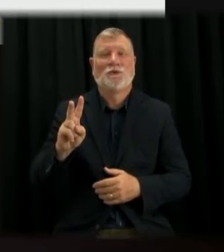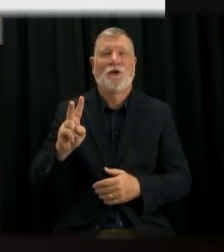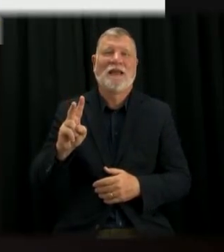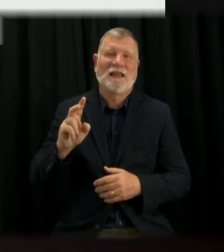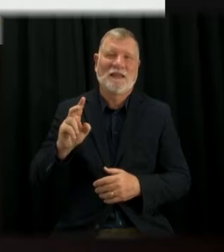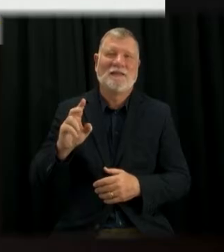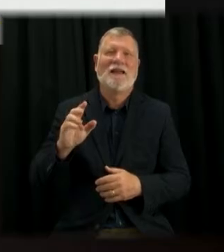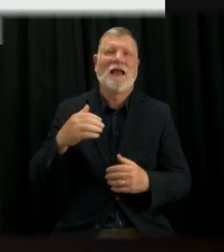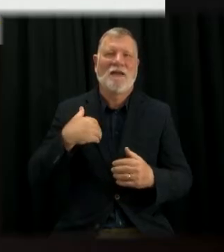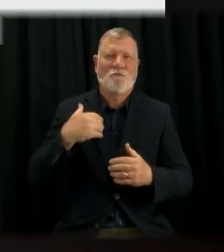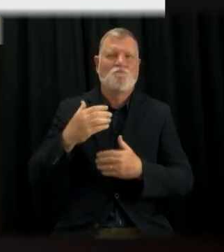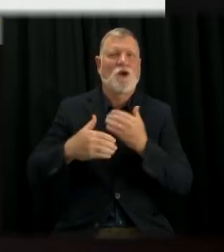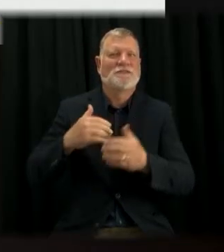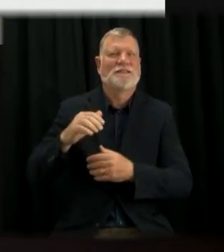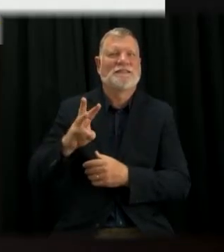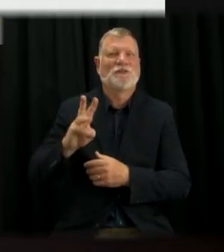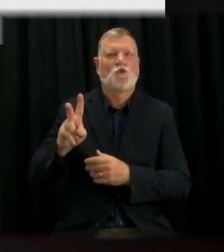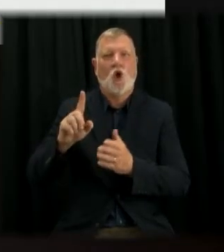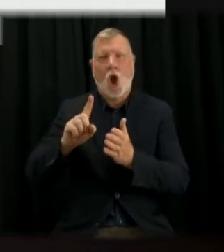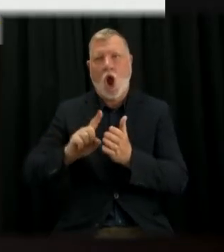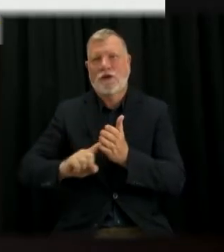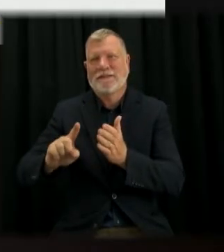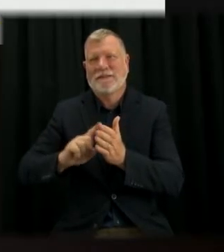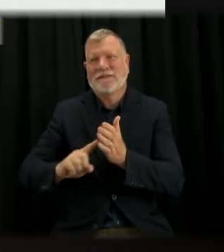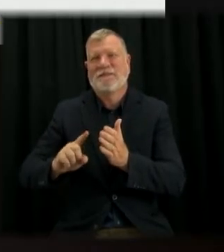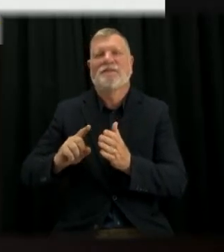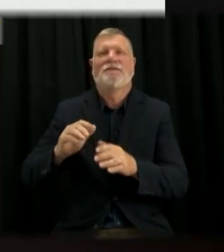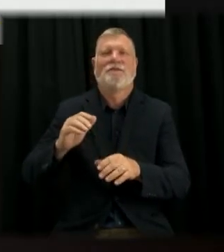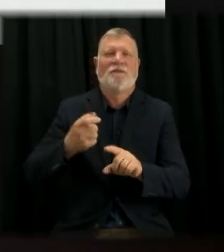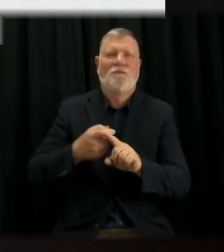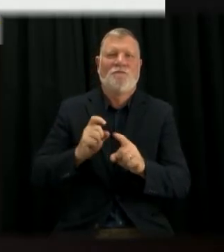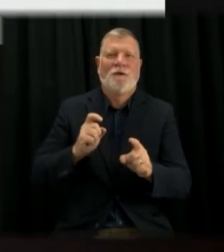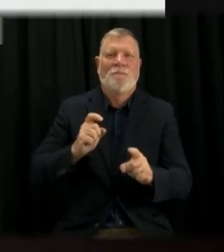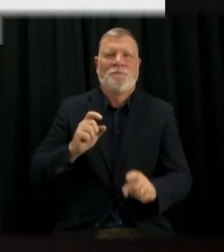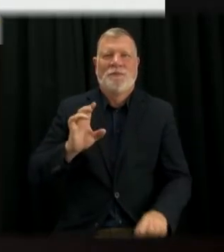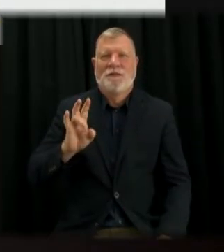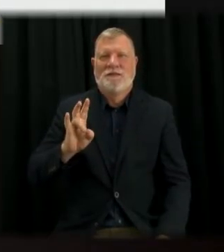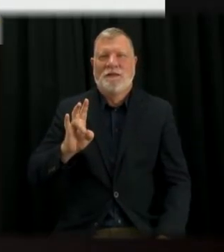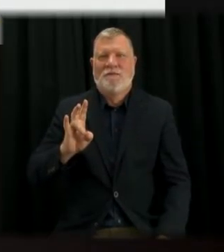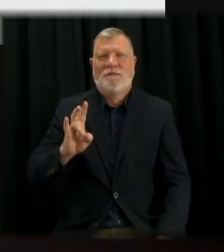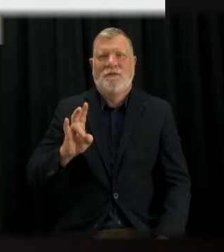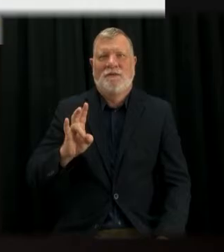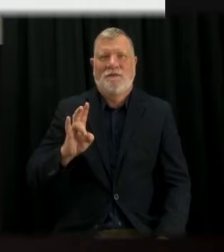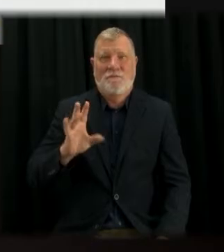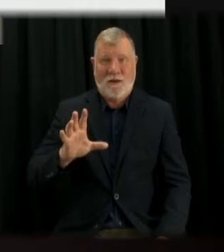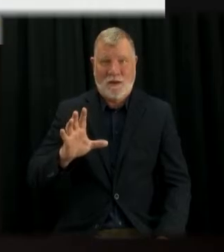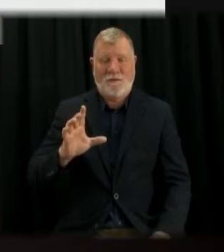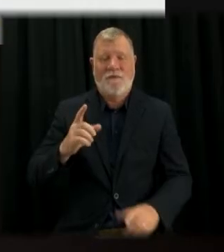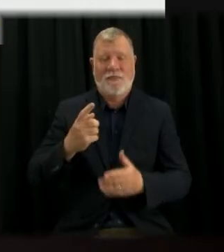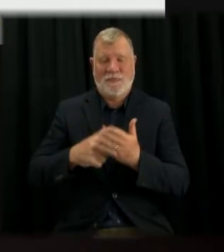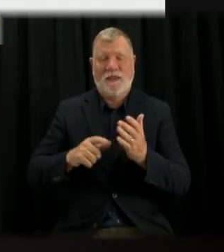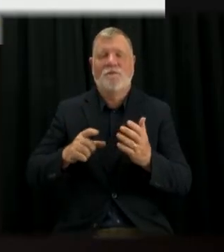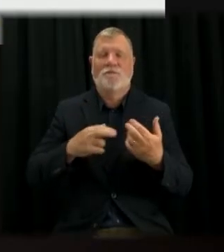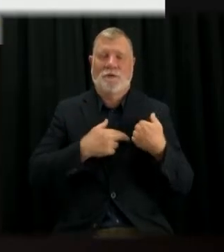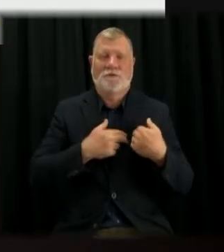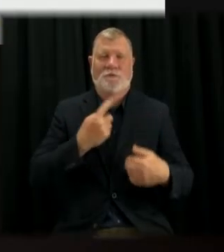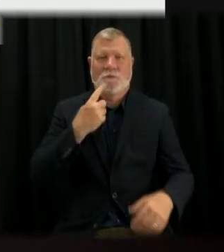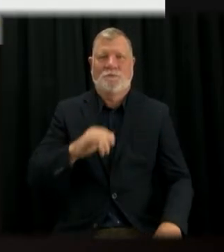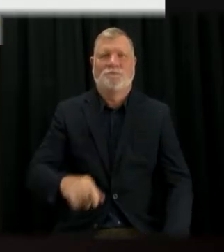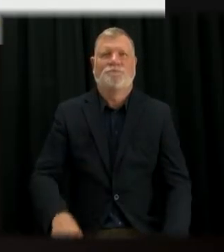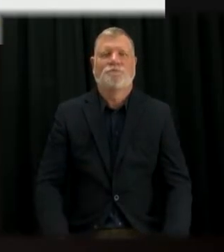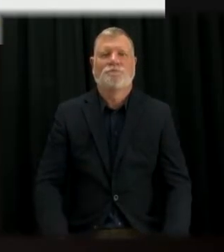progreso, 62 auditorías, 6-2, de las 75 que tenemos a la